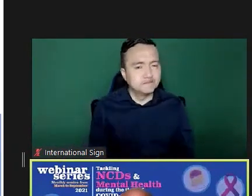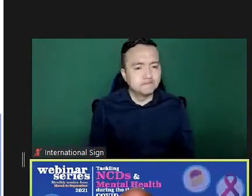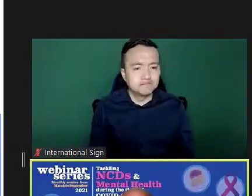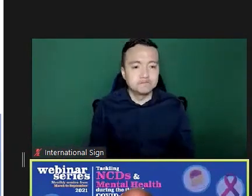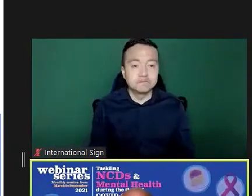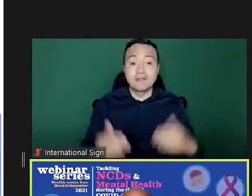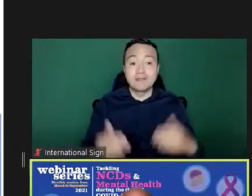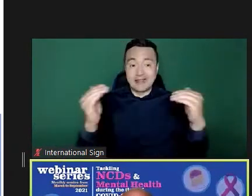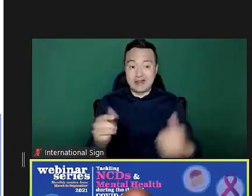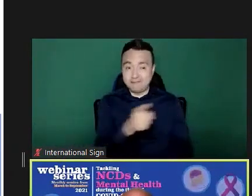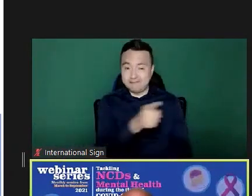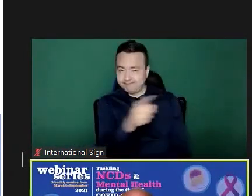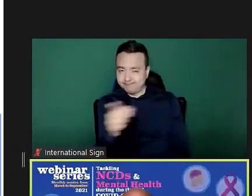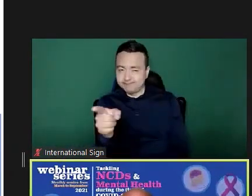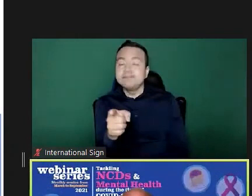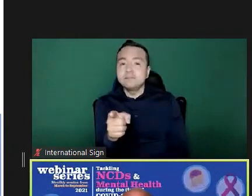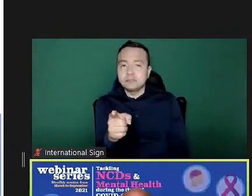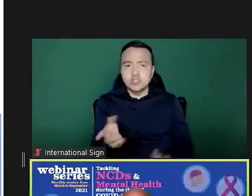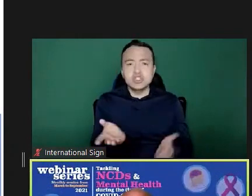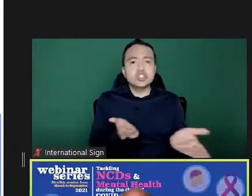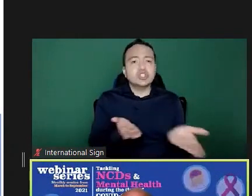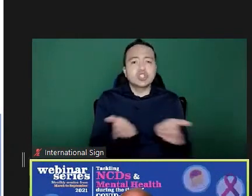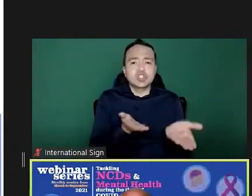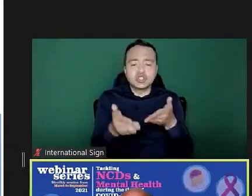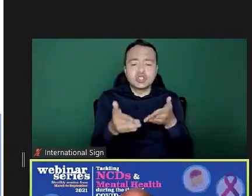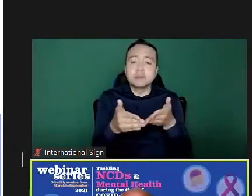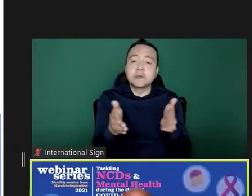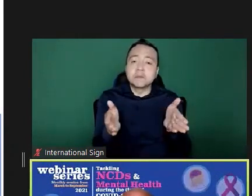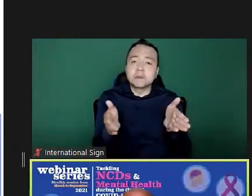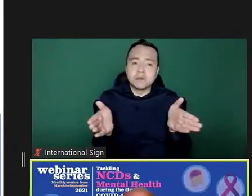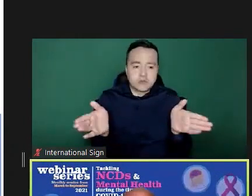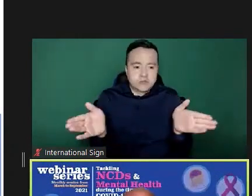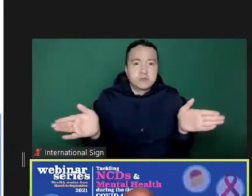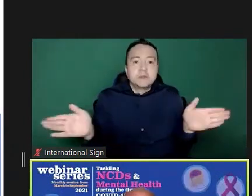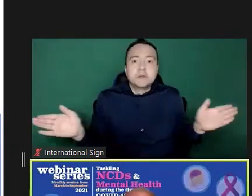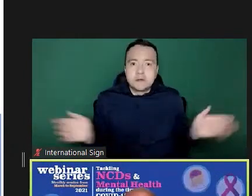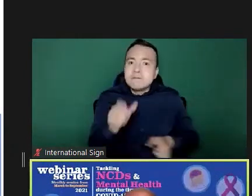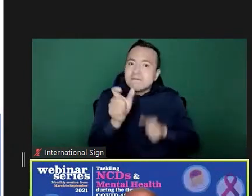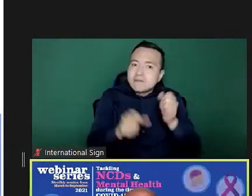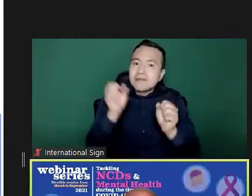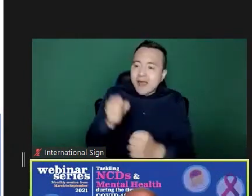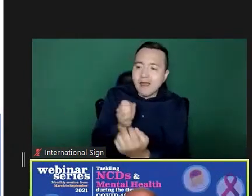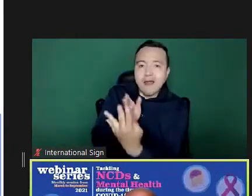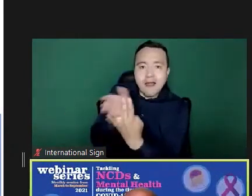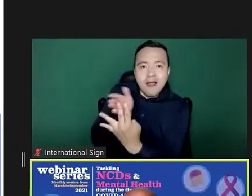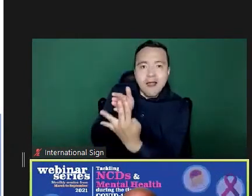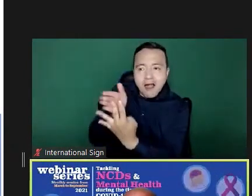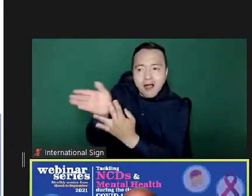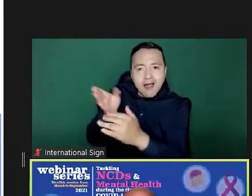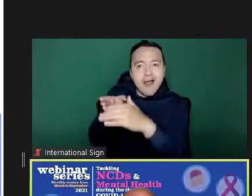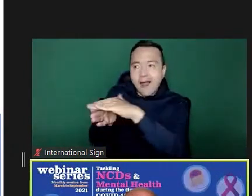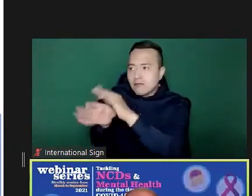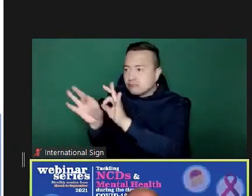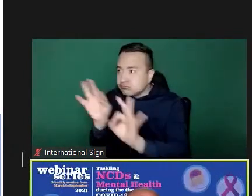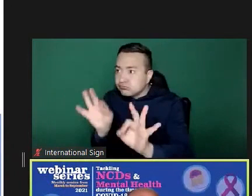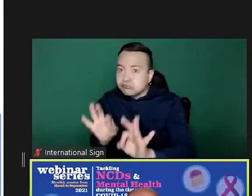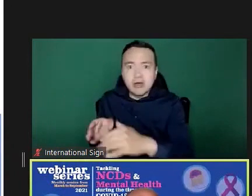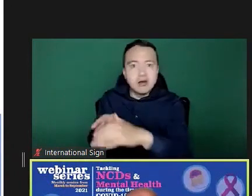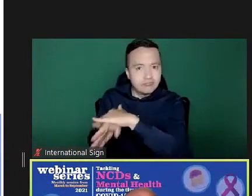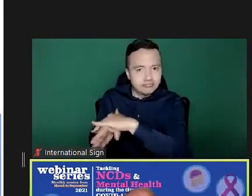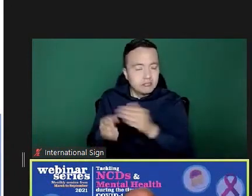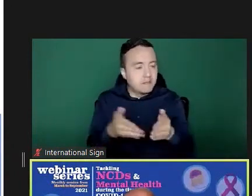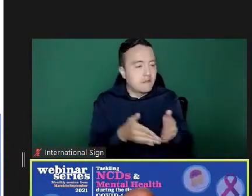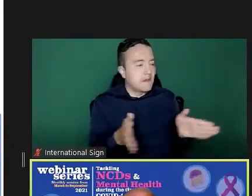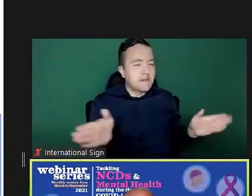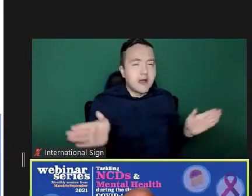del acceso a los servicios, el fortalecimiento de la dirección y gobernanza, mejorar el financiamiento, el fortalecimiento de la coordinación intersectorial, y el objetivo